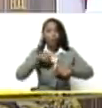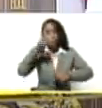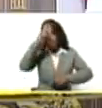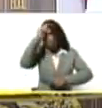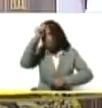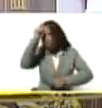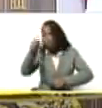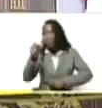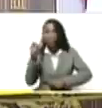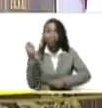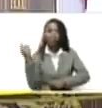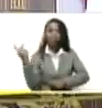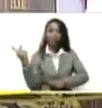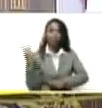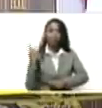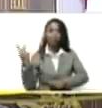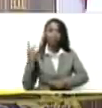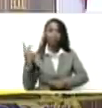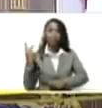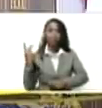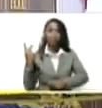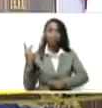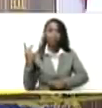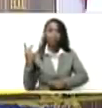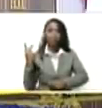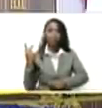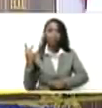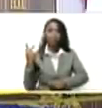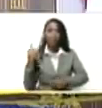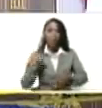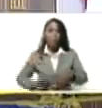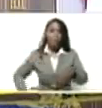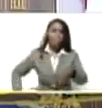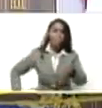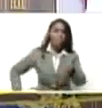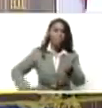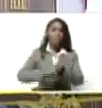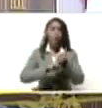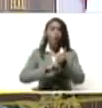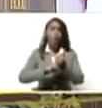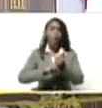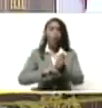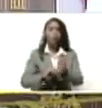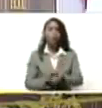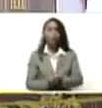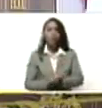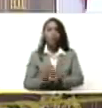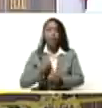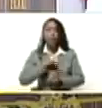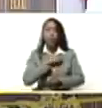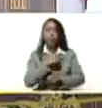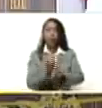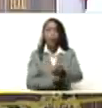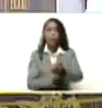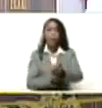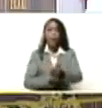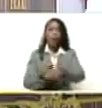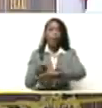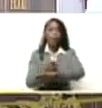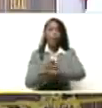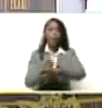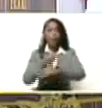escuelas y liceos se están vacunando los niños y niñas mayores de 2 años es muy